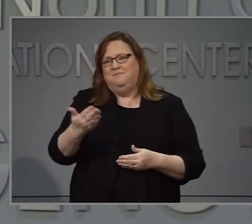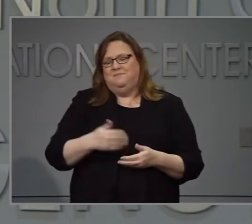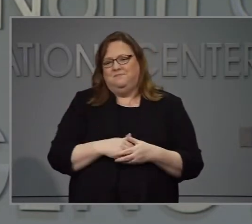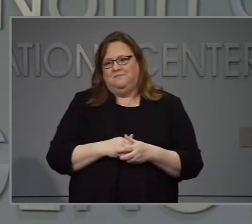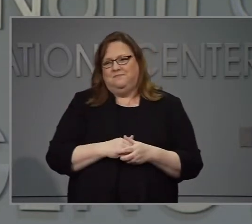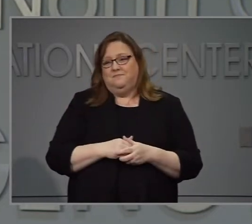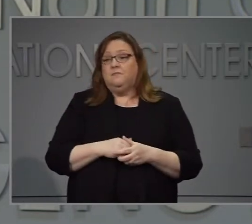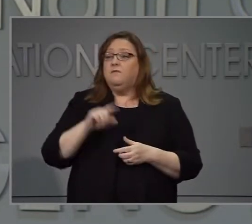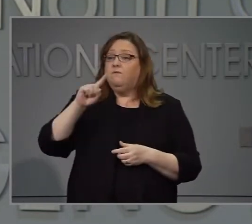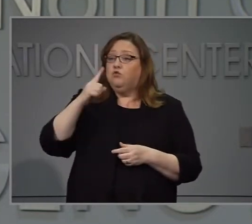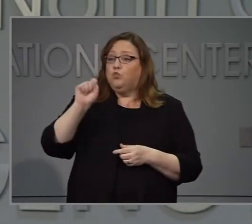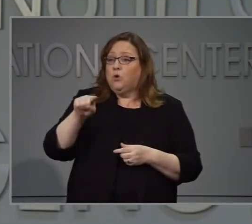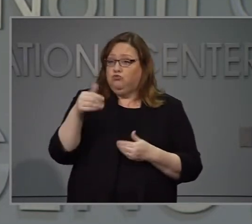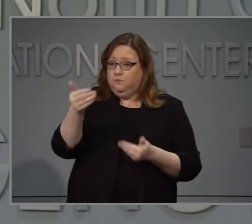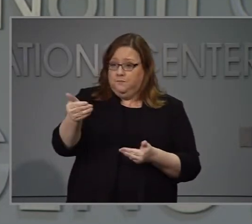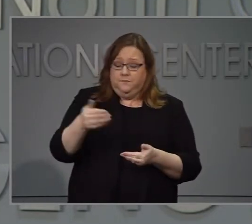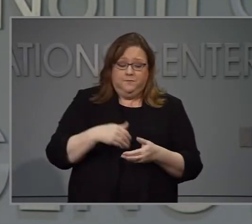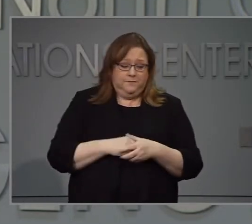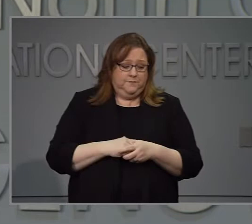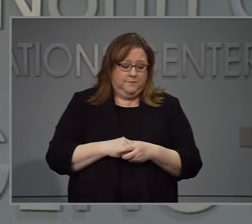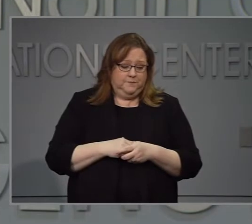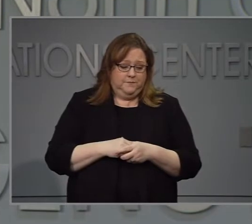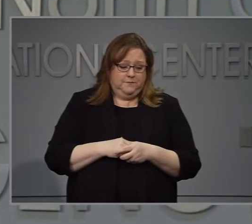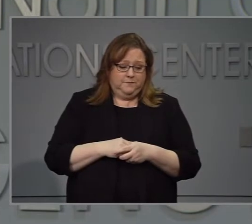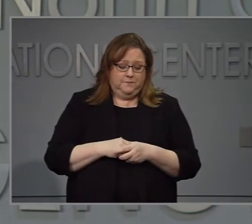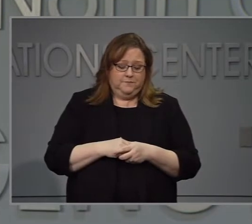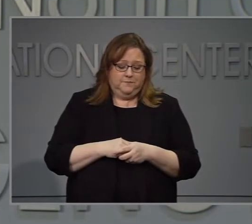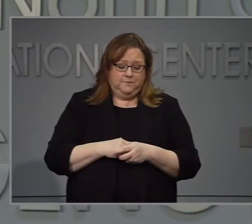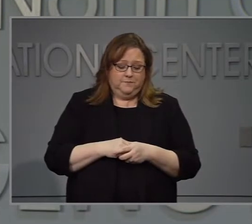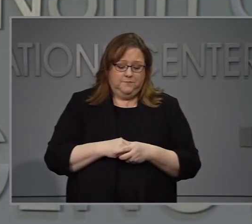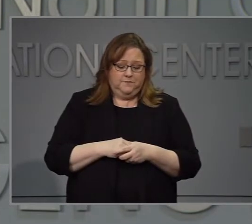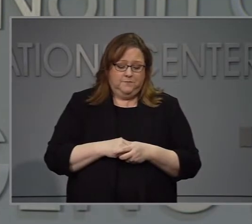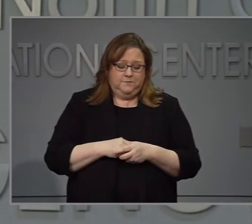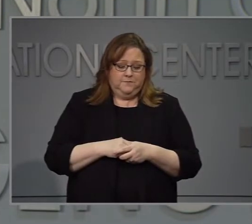celosa lo apreciamos primera pregunta